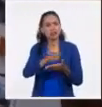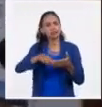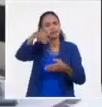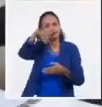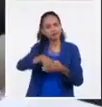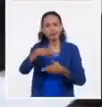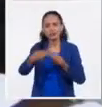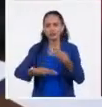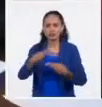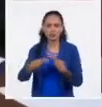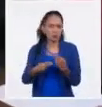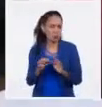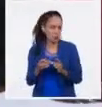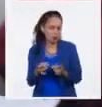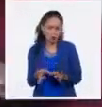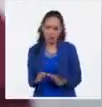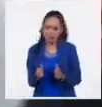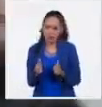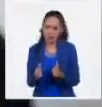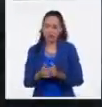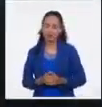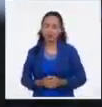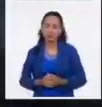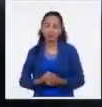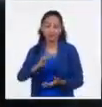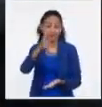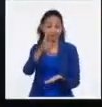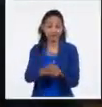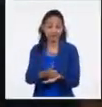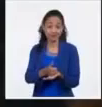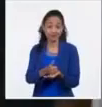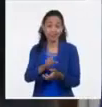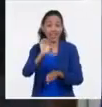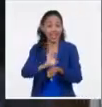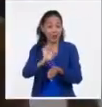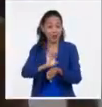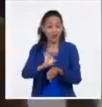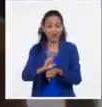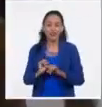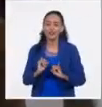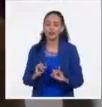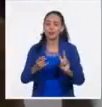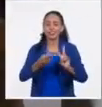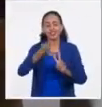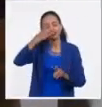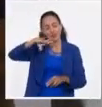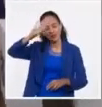realizado en total normalidad. Desde Quito, Ecuador, Lourdes Stusser, Sistema Informativo de la Televisión Cubana.